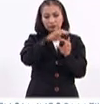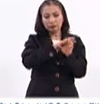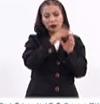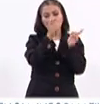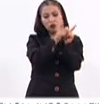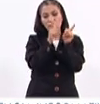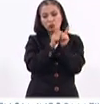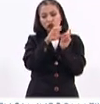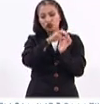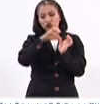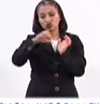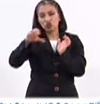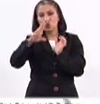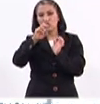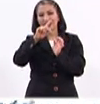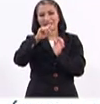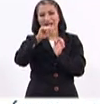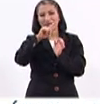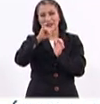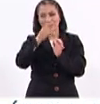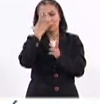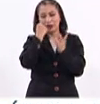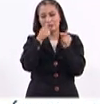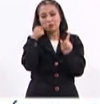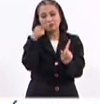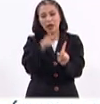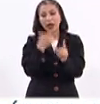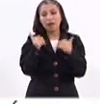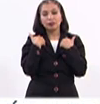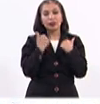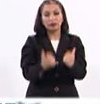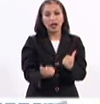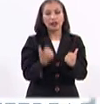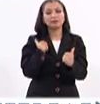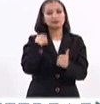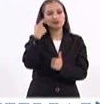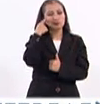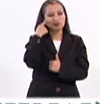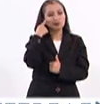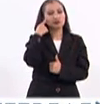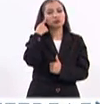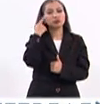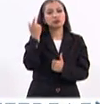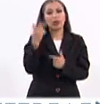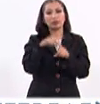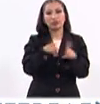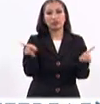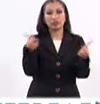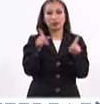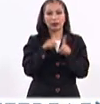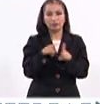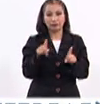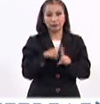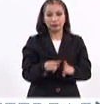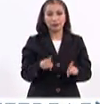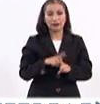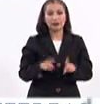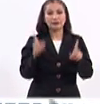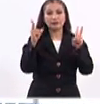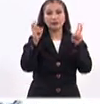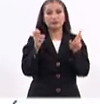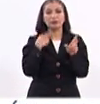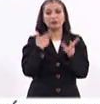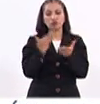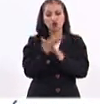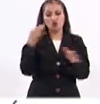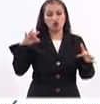aprendizaje que van encaminadas hacia la comprensión, el entendimiento de diferentes aspectos que